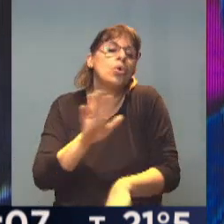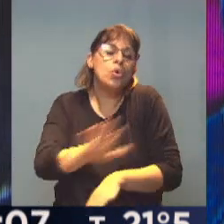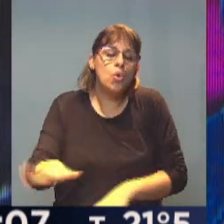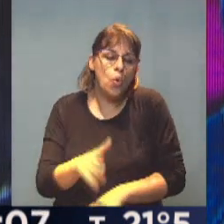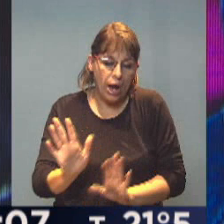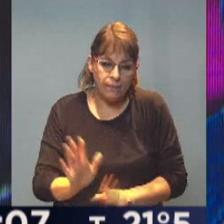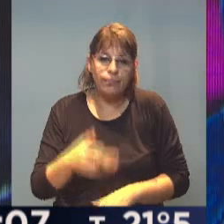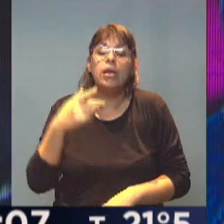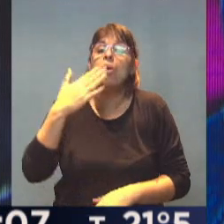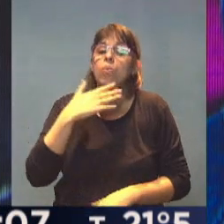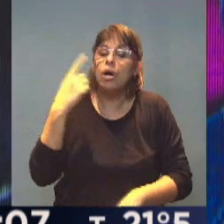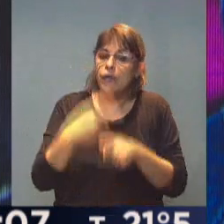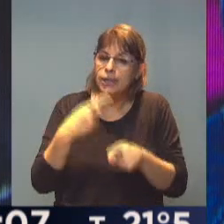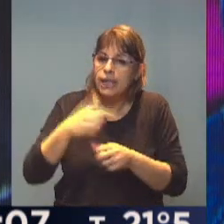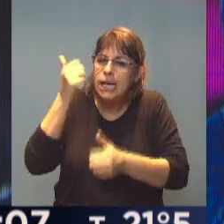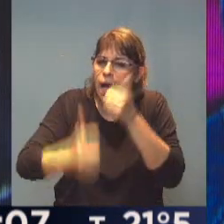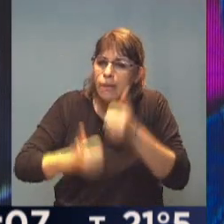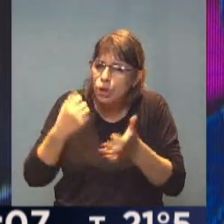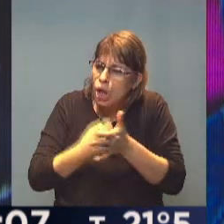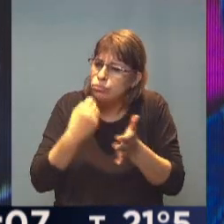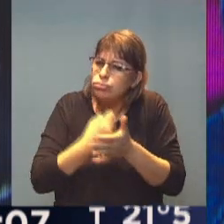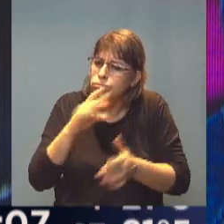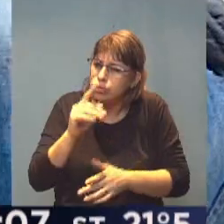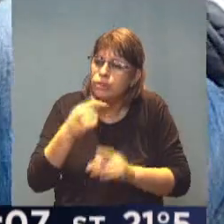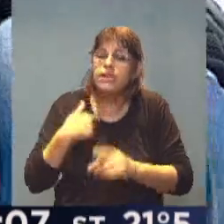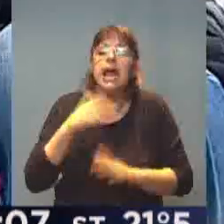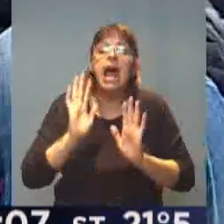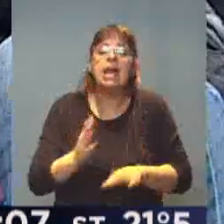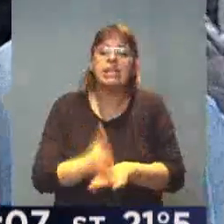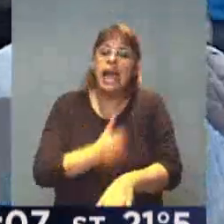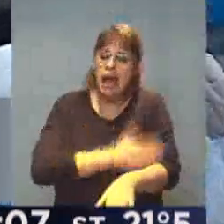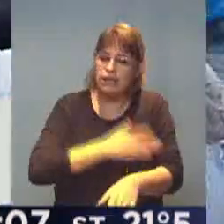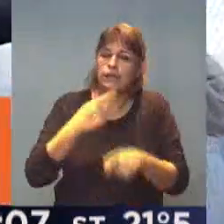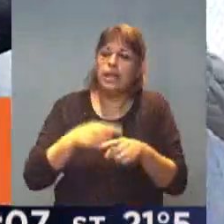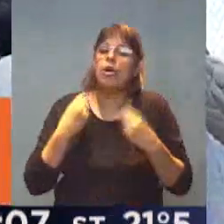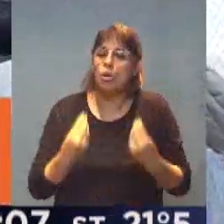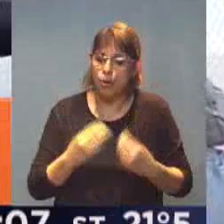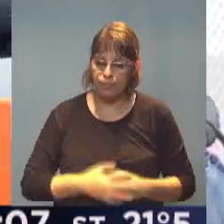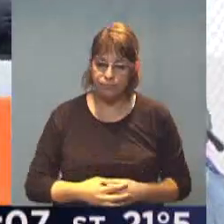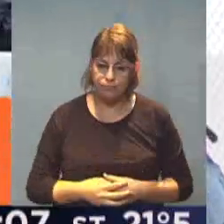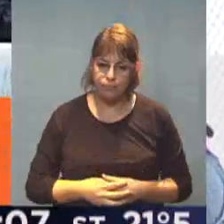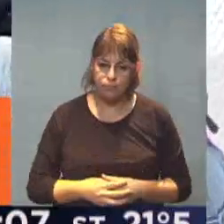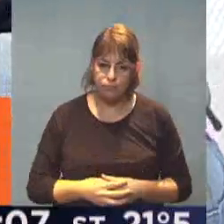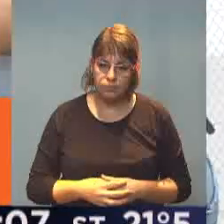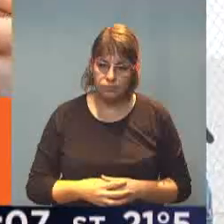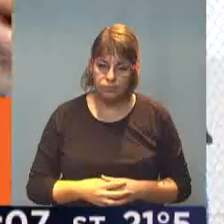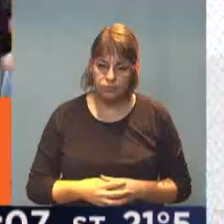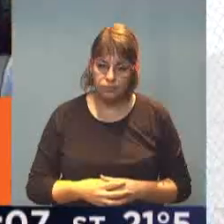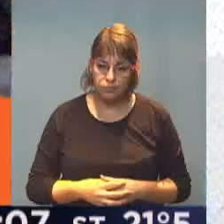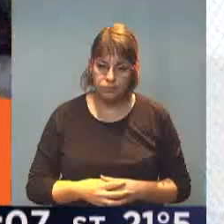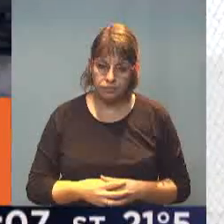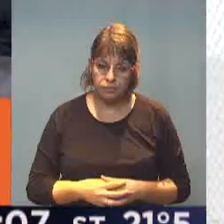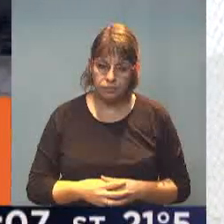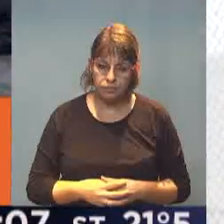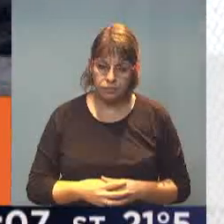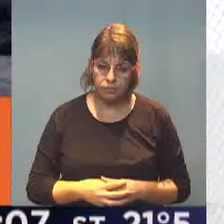Boca festejó este durísimo campeonato de esta manera, la previa. Soy del barrio, la